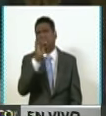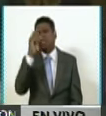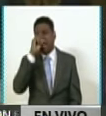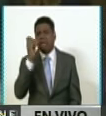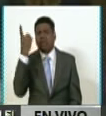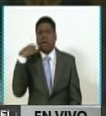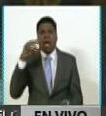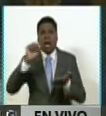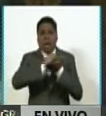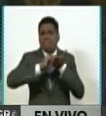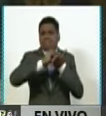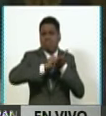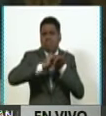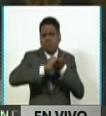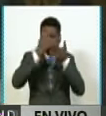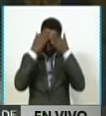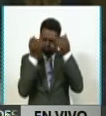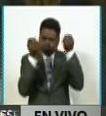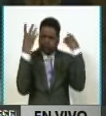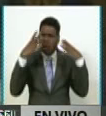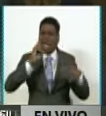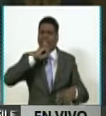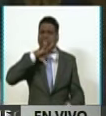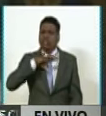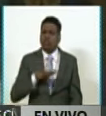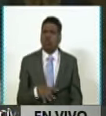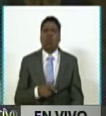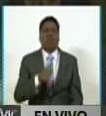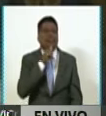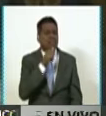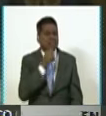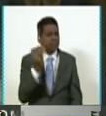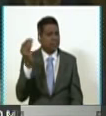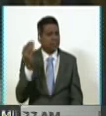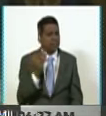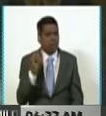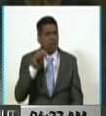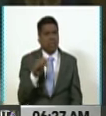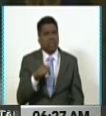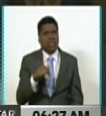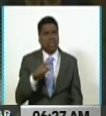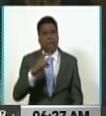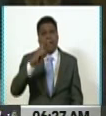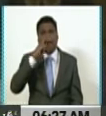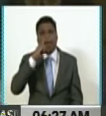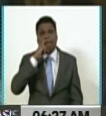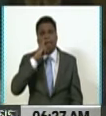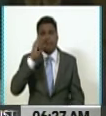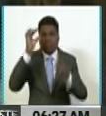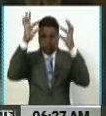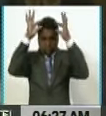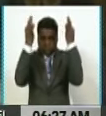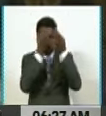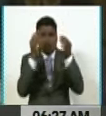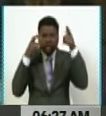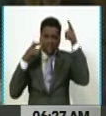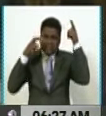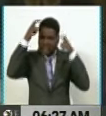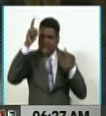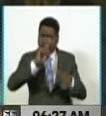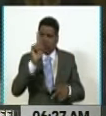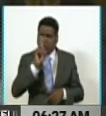la historia de Ezequiel Zamora. Le comentaba hace algunos minutos que quien trajo a colación a Ezequiel Zamora en nuestros tiempos fue Hugo Chávez, pero no desde que